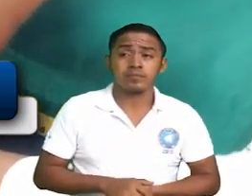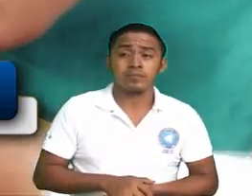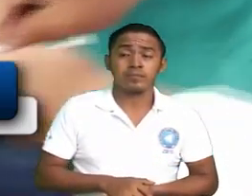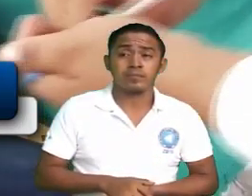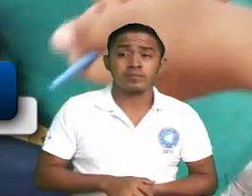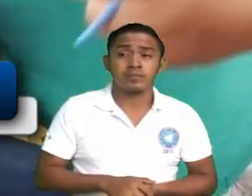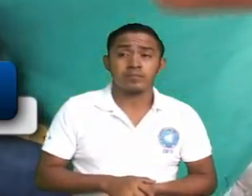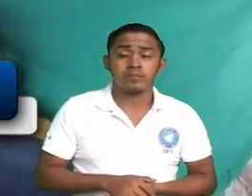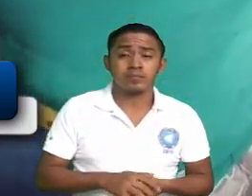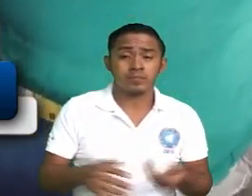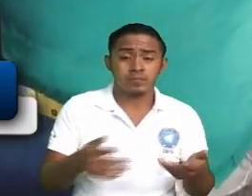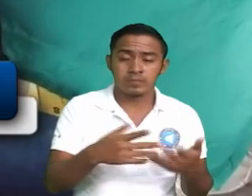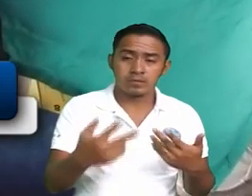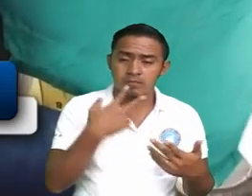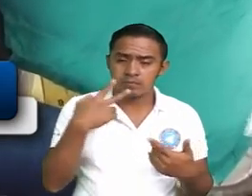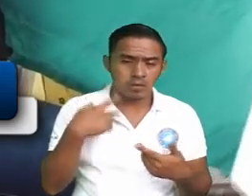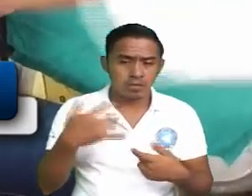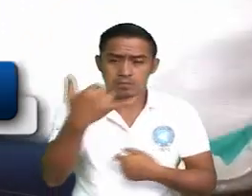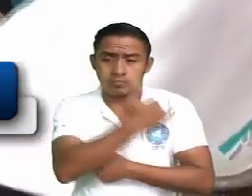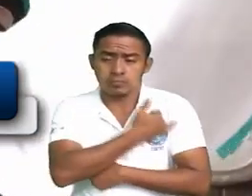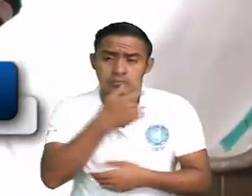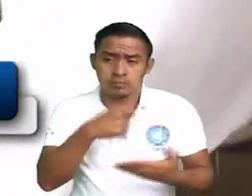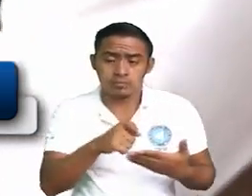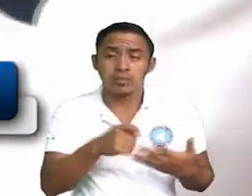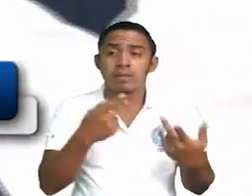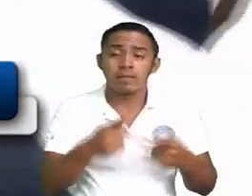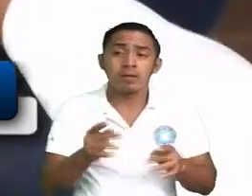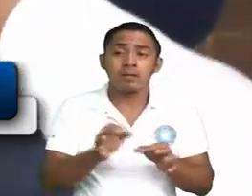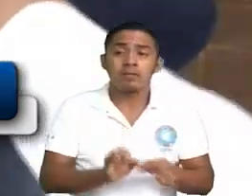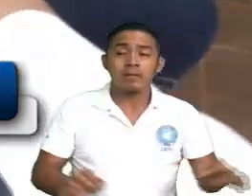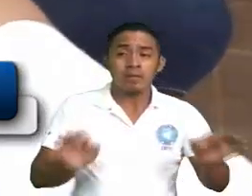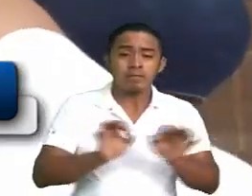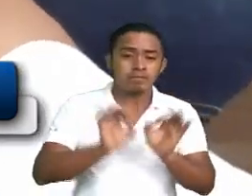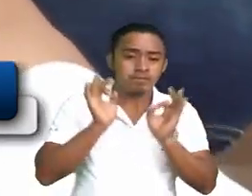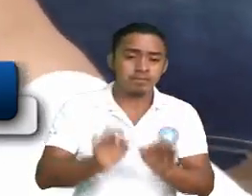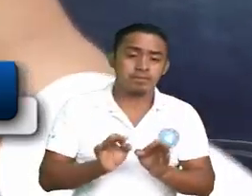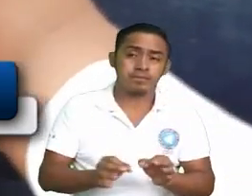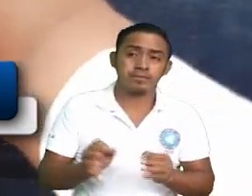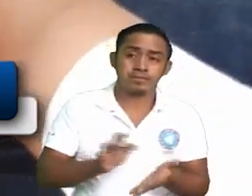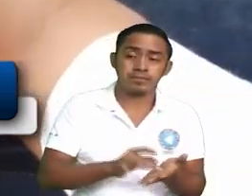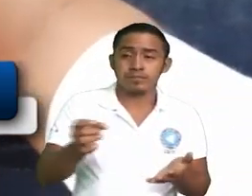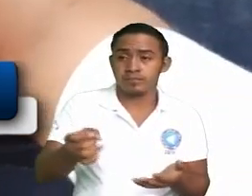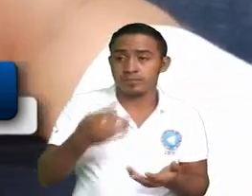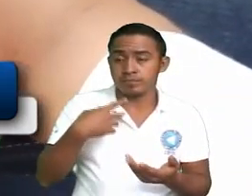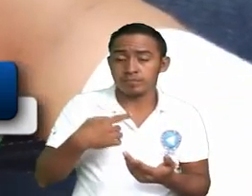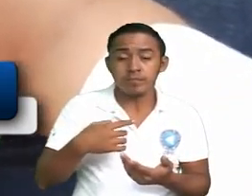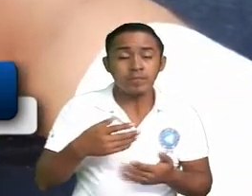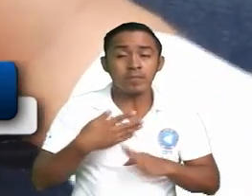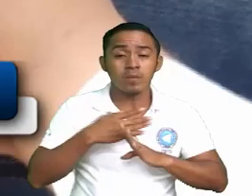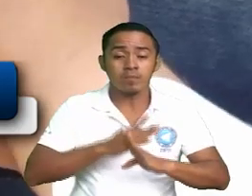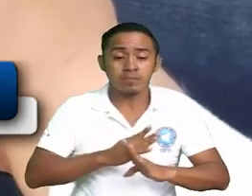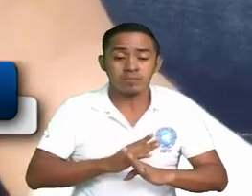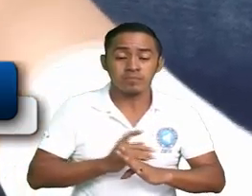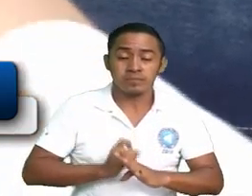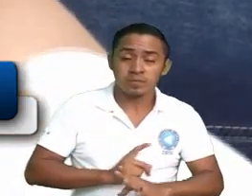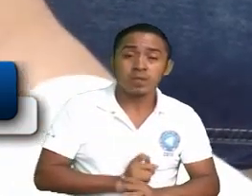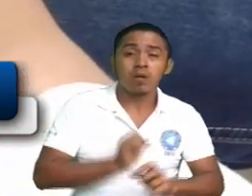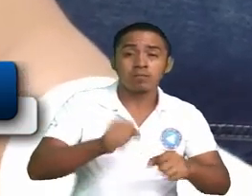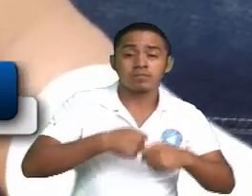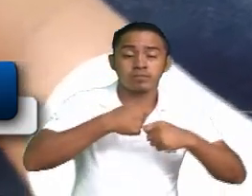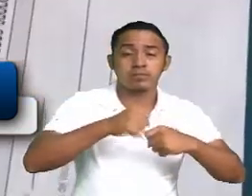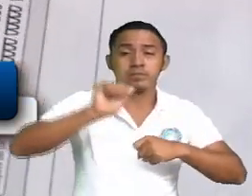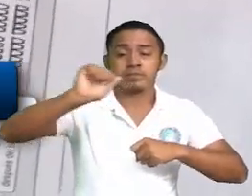en ese grupo ya no le toca ninguna vacuna, sí es importante garantizar el antiparasitario y la vitamina al niño en esa edad. ¿A qué